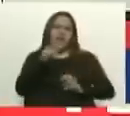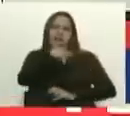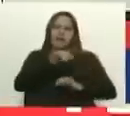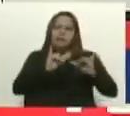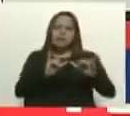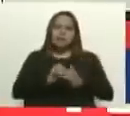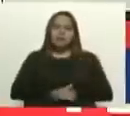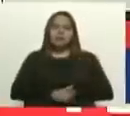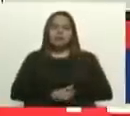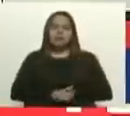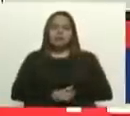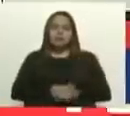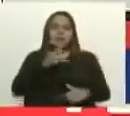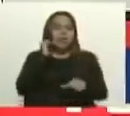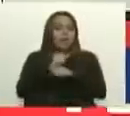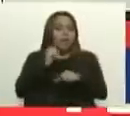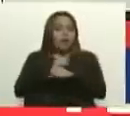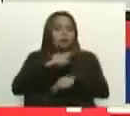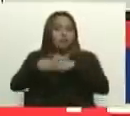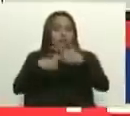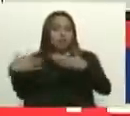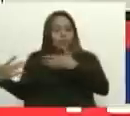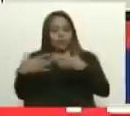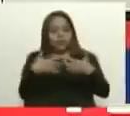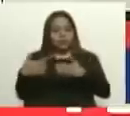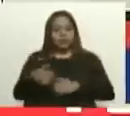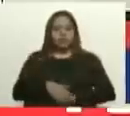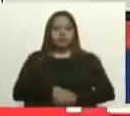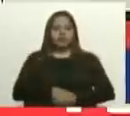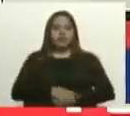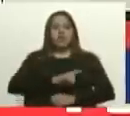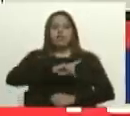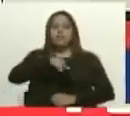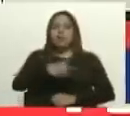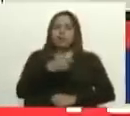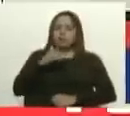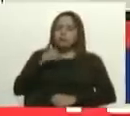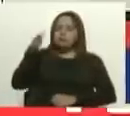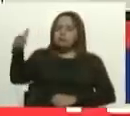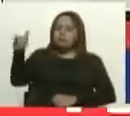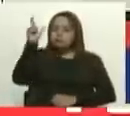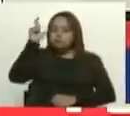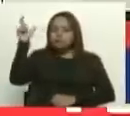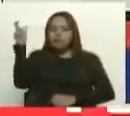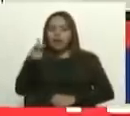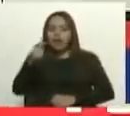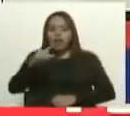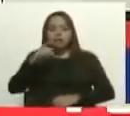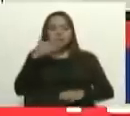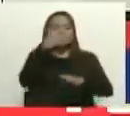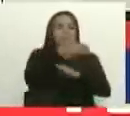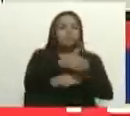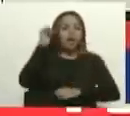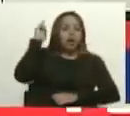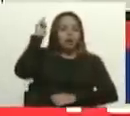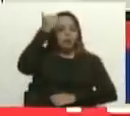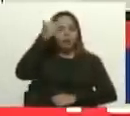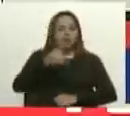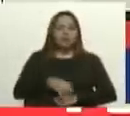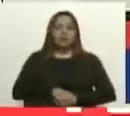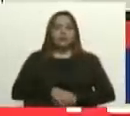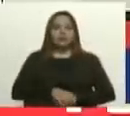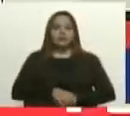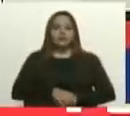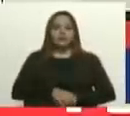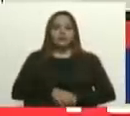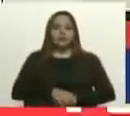preparándonos para la batalla, todas las batallas que haya que dar. Después estuvimos en Guárico, estuvimos en Yaracuy.